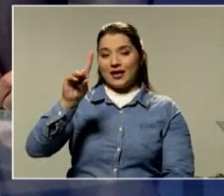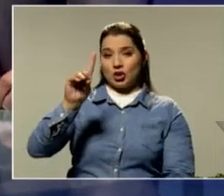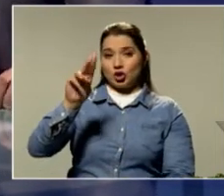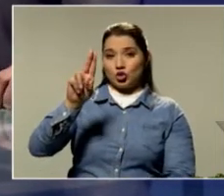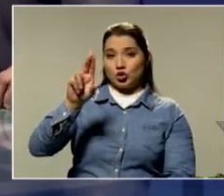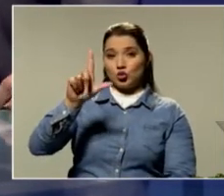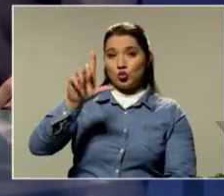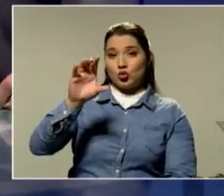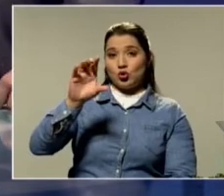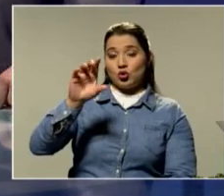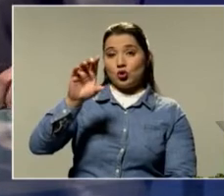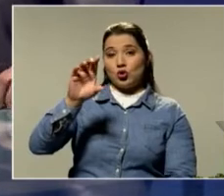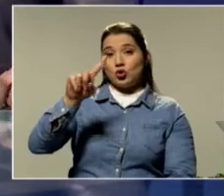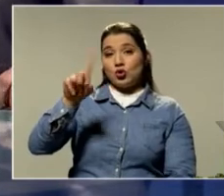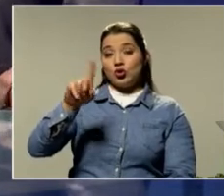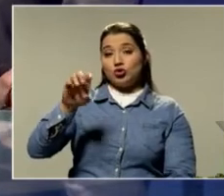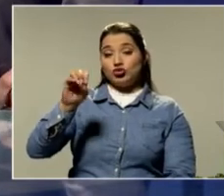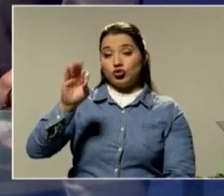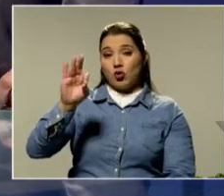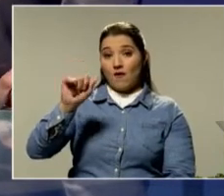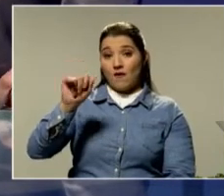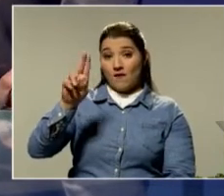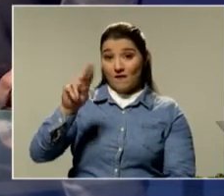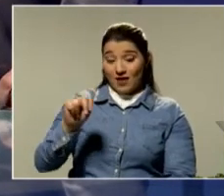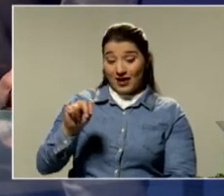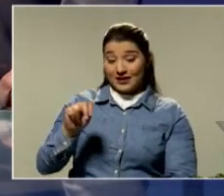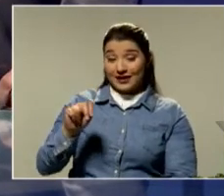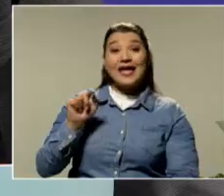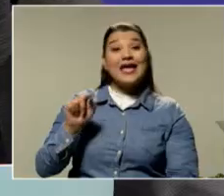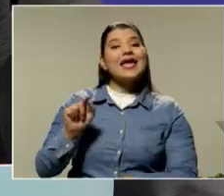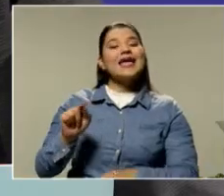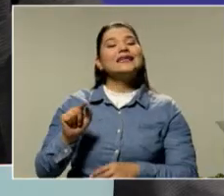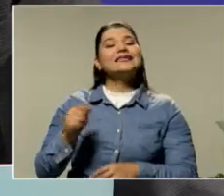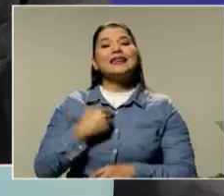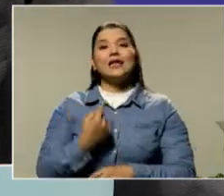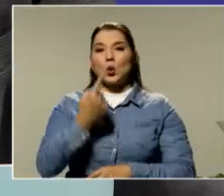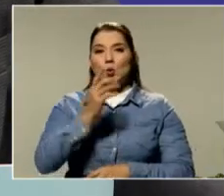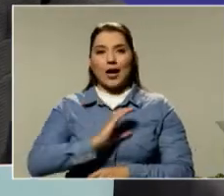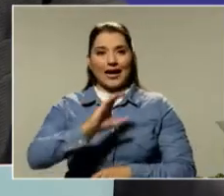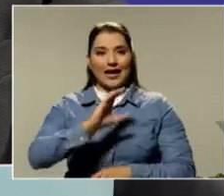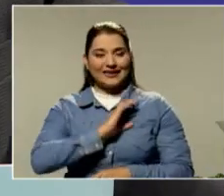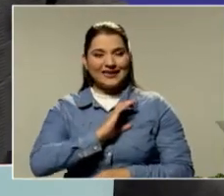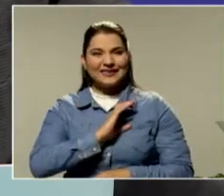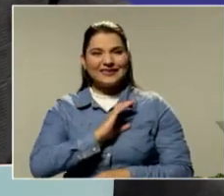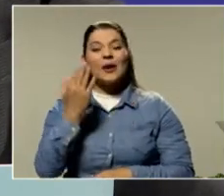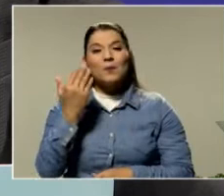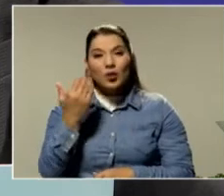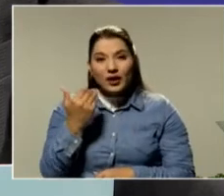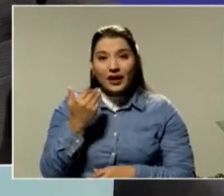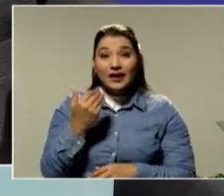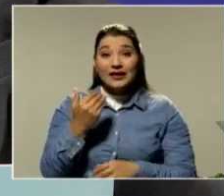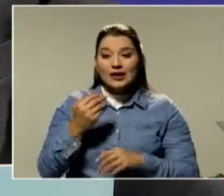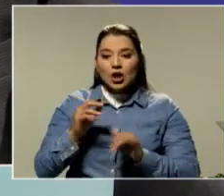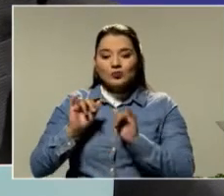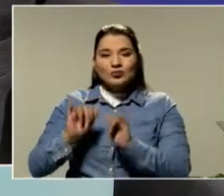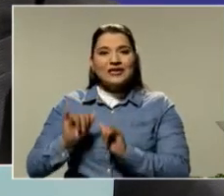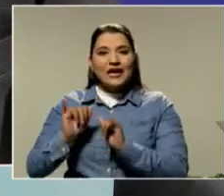los insecticidas clorinados, y ese grupo tiene la característica de que se acumula en las cadenas alimenticias.